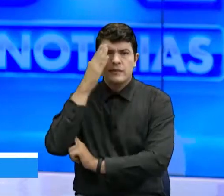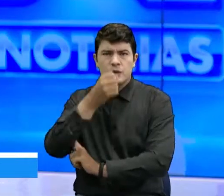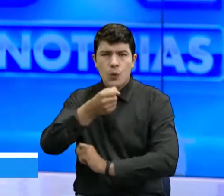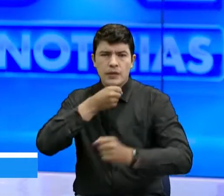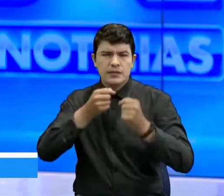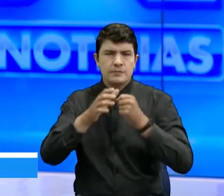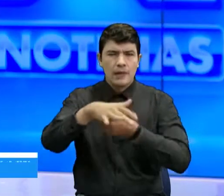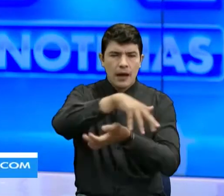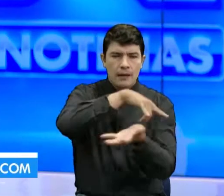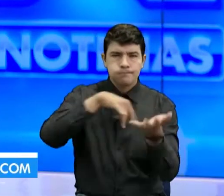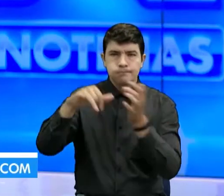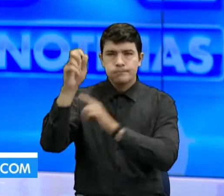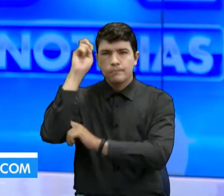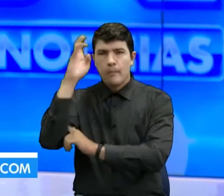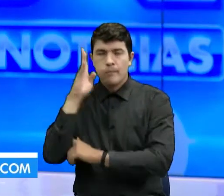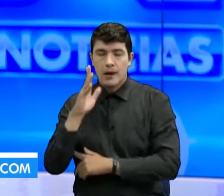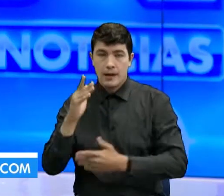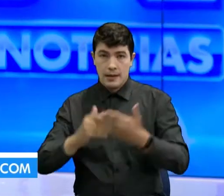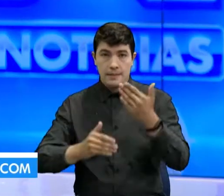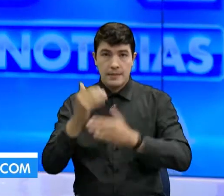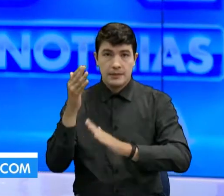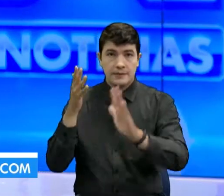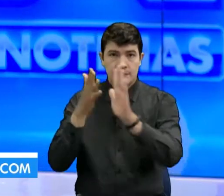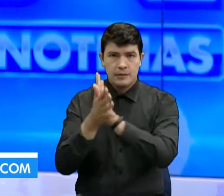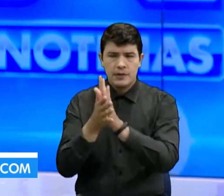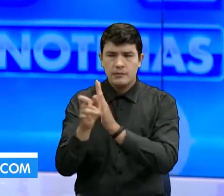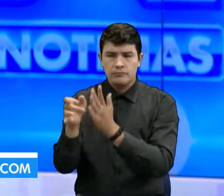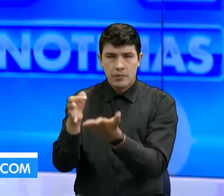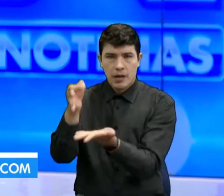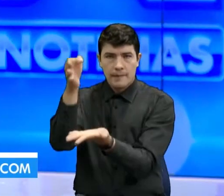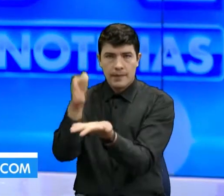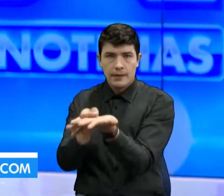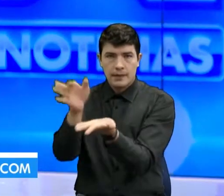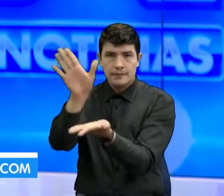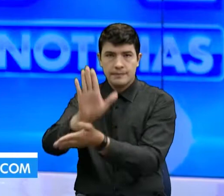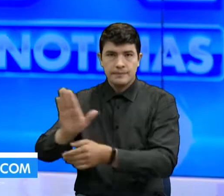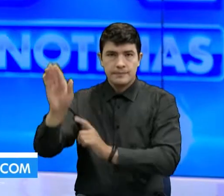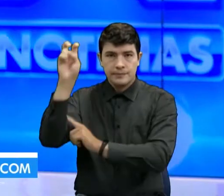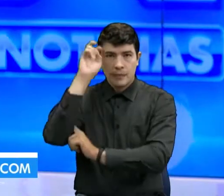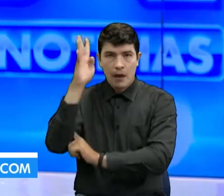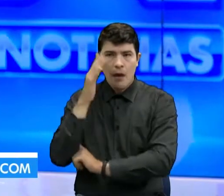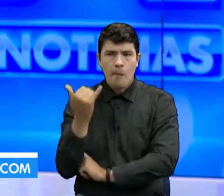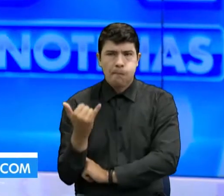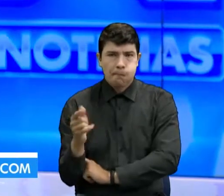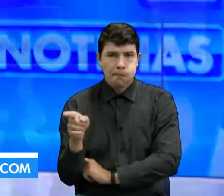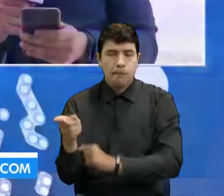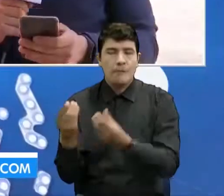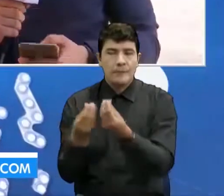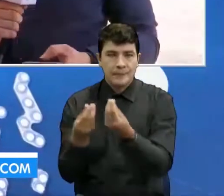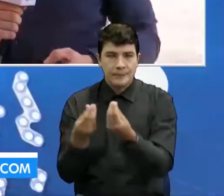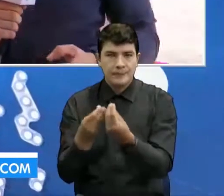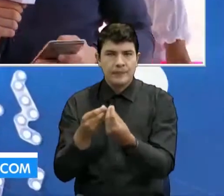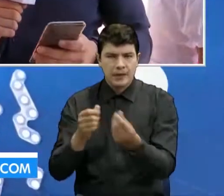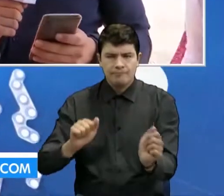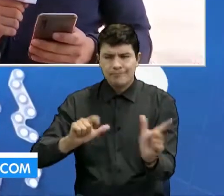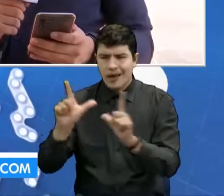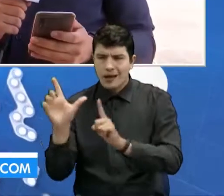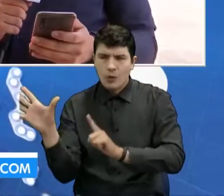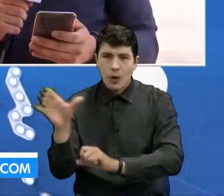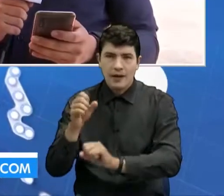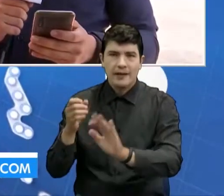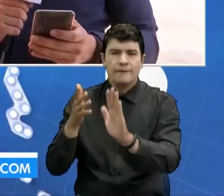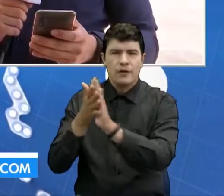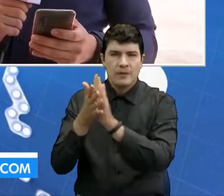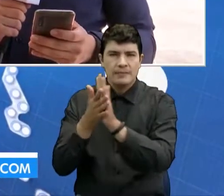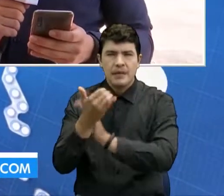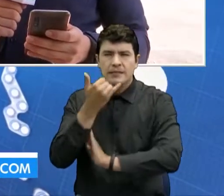Y justamente comenzamos esta emisión de Oriente Noticias con información de la capital norte santandereana, donde se encuentra nuestro compañero listo para contarnos la